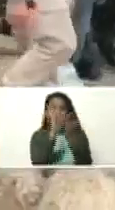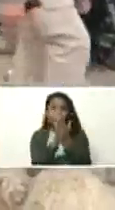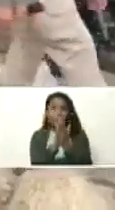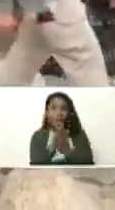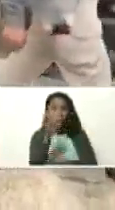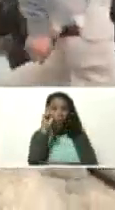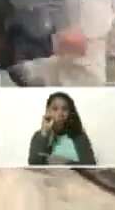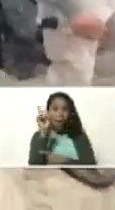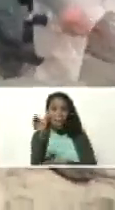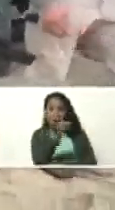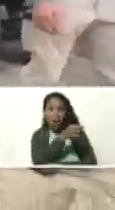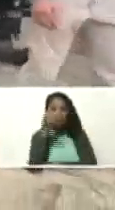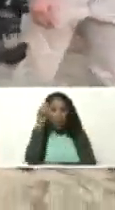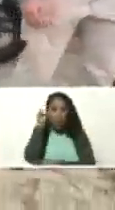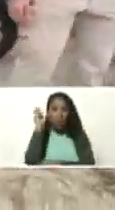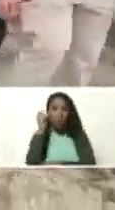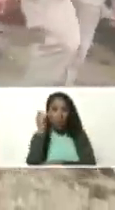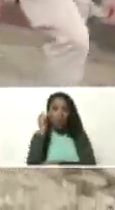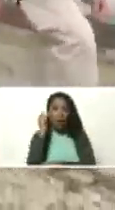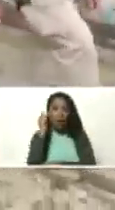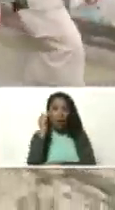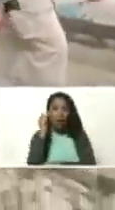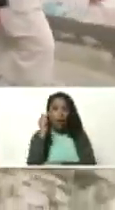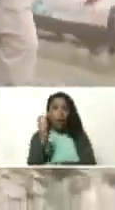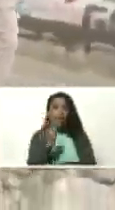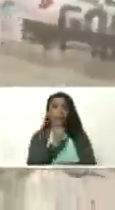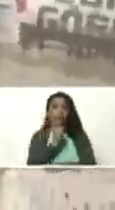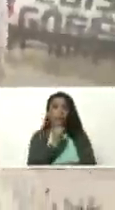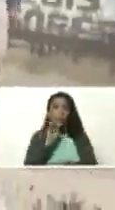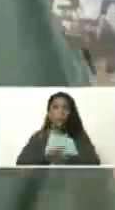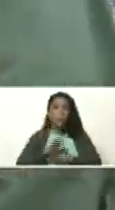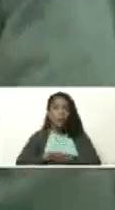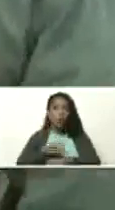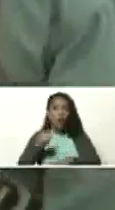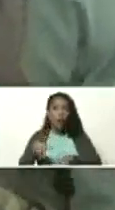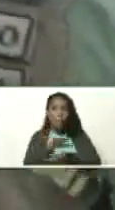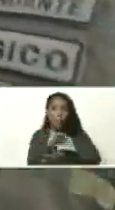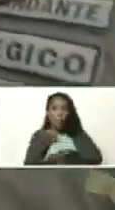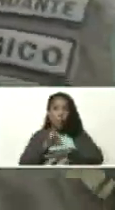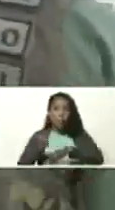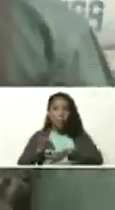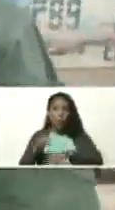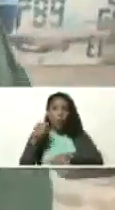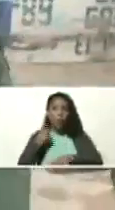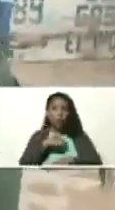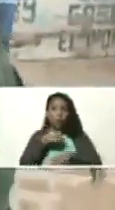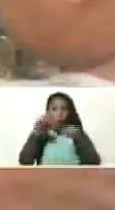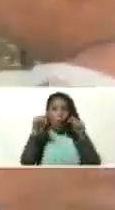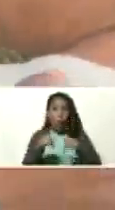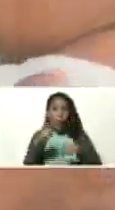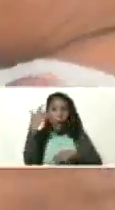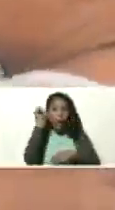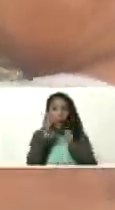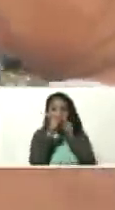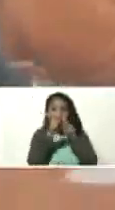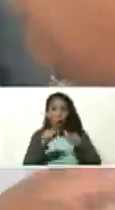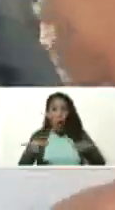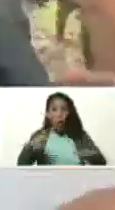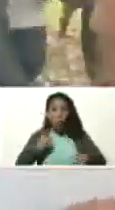una extraordinaria tarea en las vicisitudes que está pasando nuestro municipio. Hoy tenemos un despliegue de